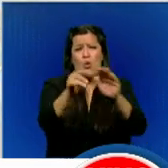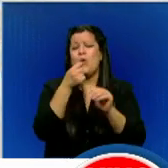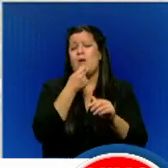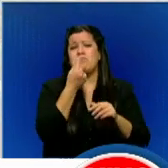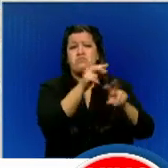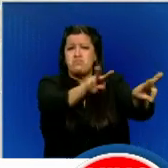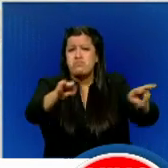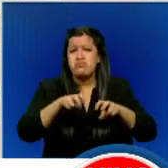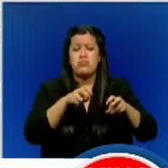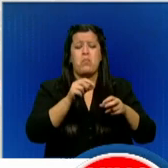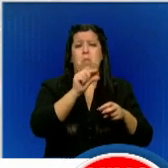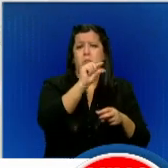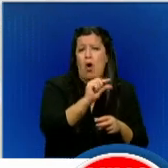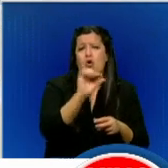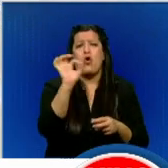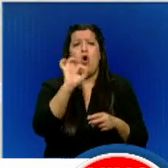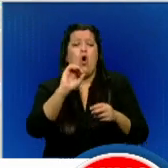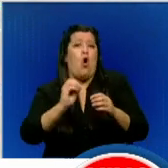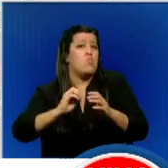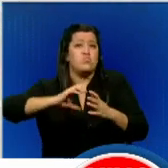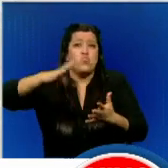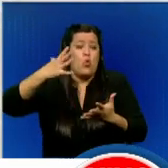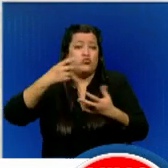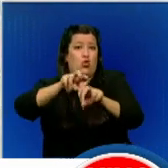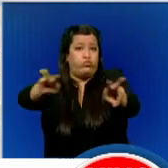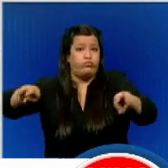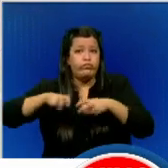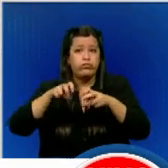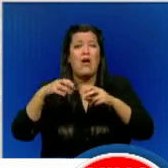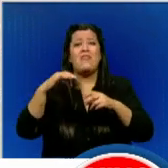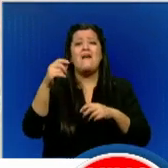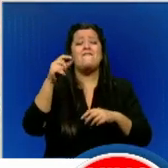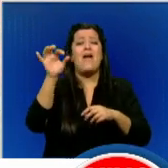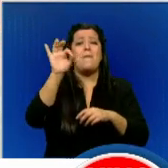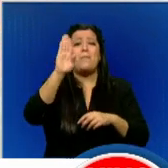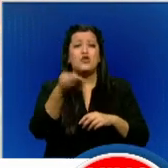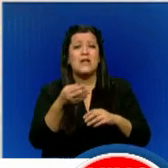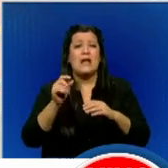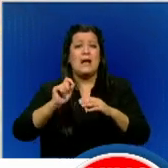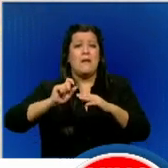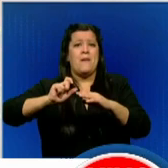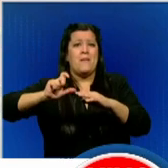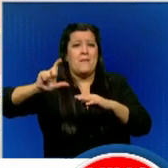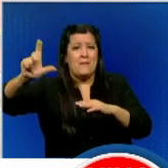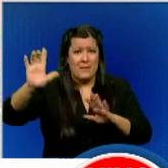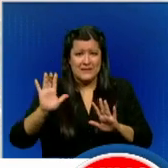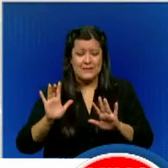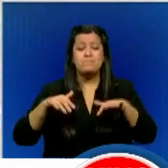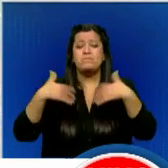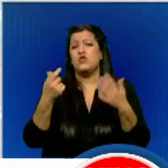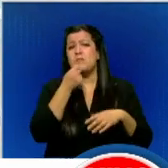poco un poco más y mucho y pasemos una alícuota progresiva que en este caso